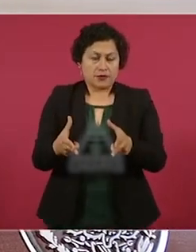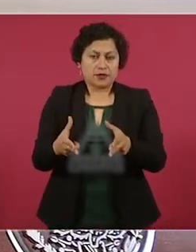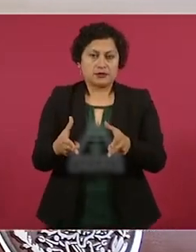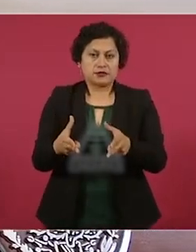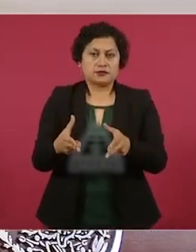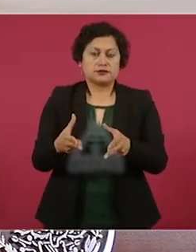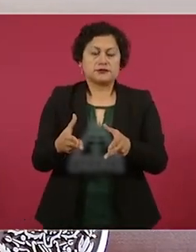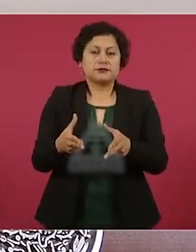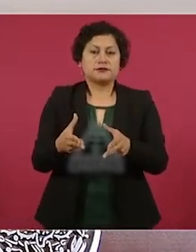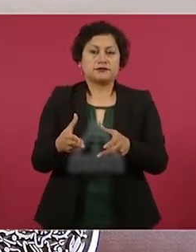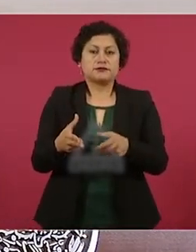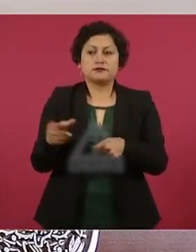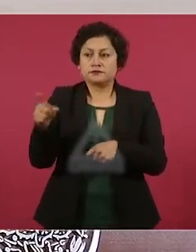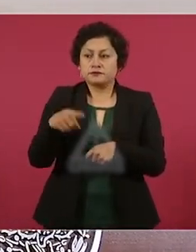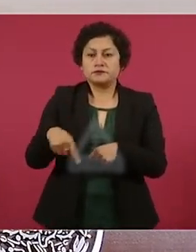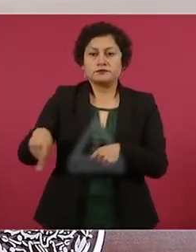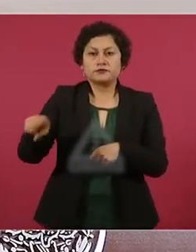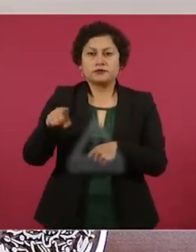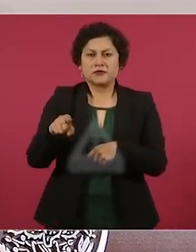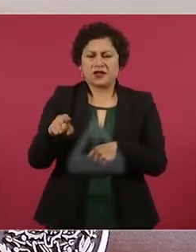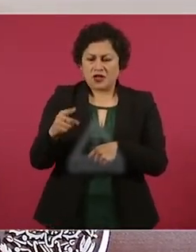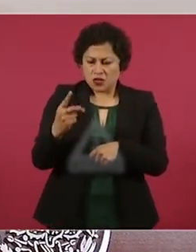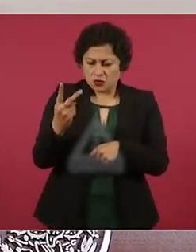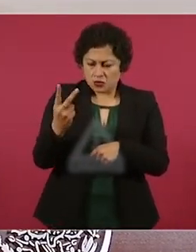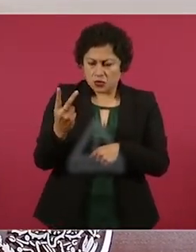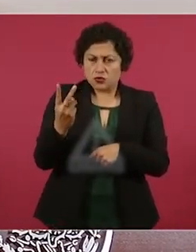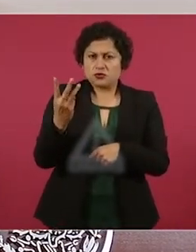asesinaron a dos o tres,